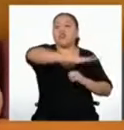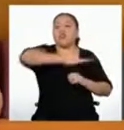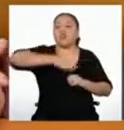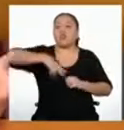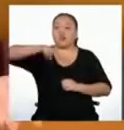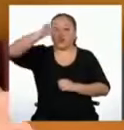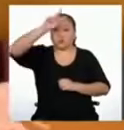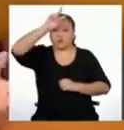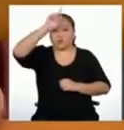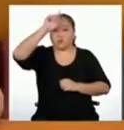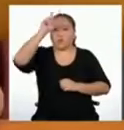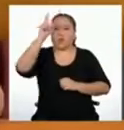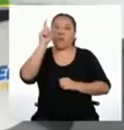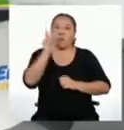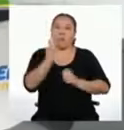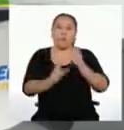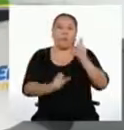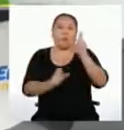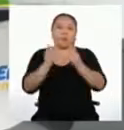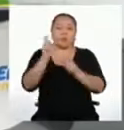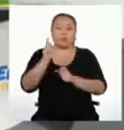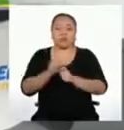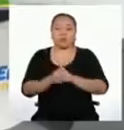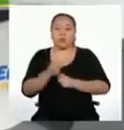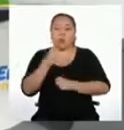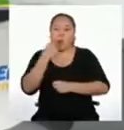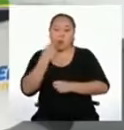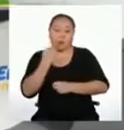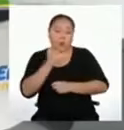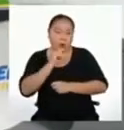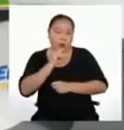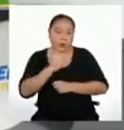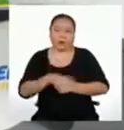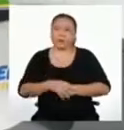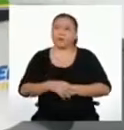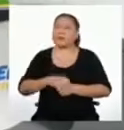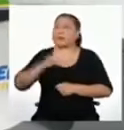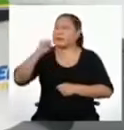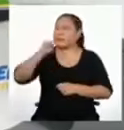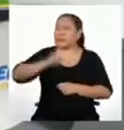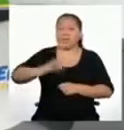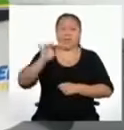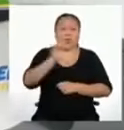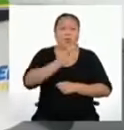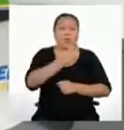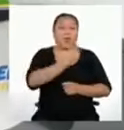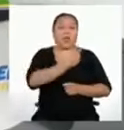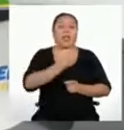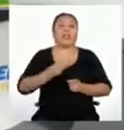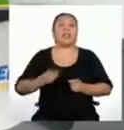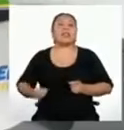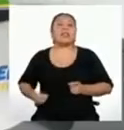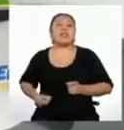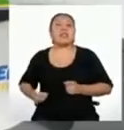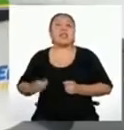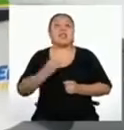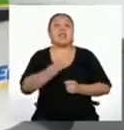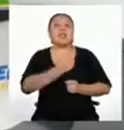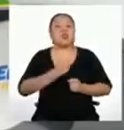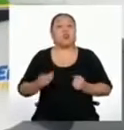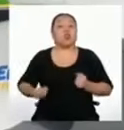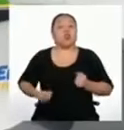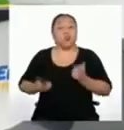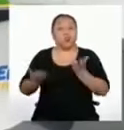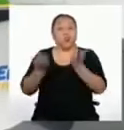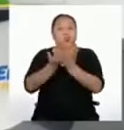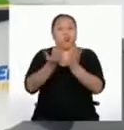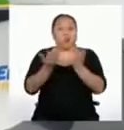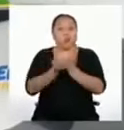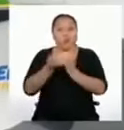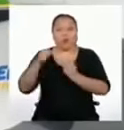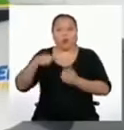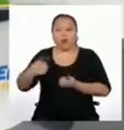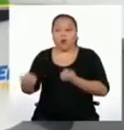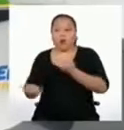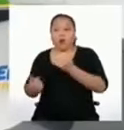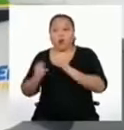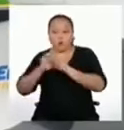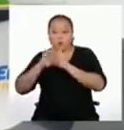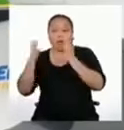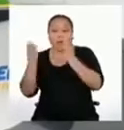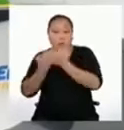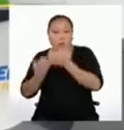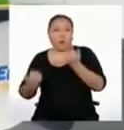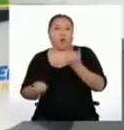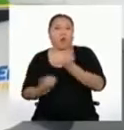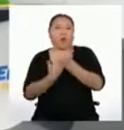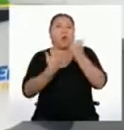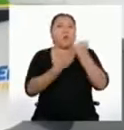las peruanas y peruanos. ¡Claro! Así como el director de un colegio tiene un equipo que lo apoya en la planificación de actividades para la